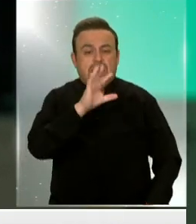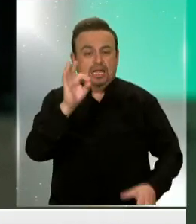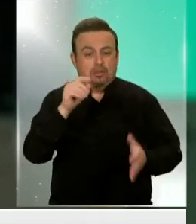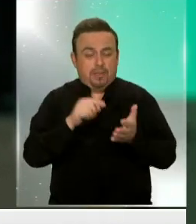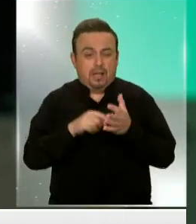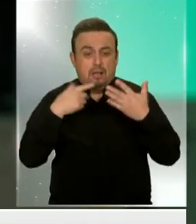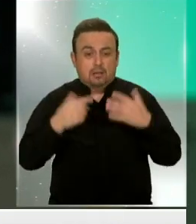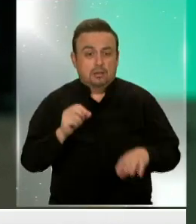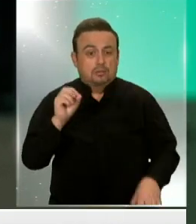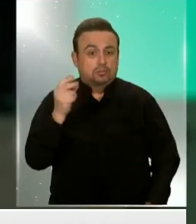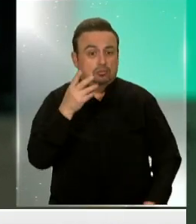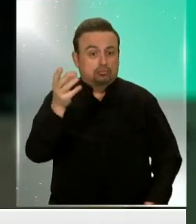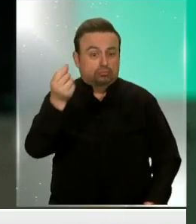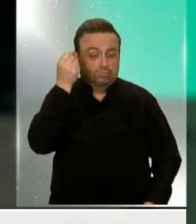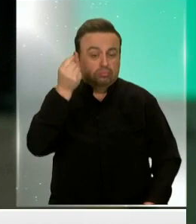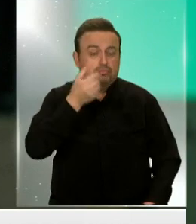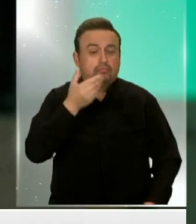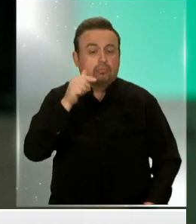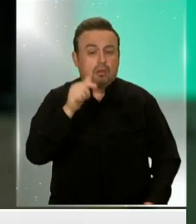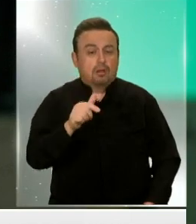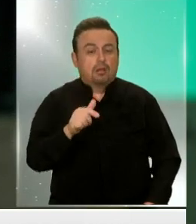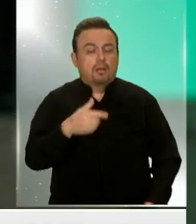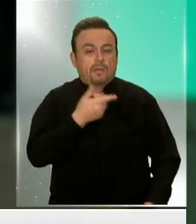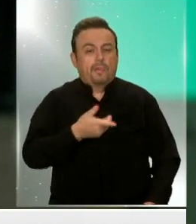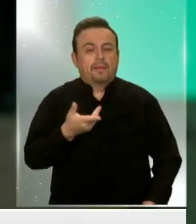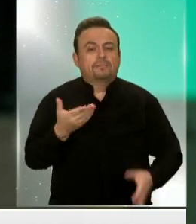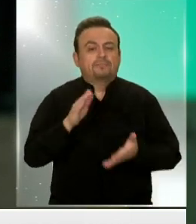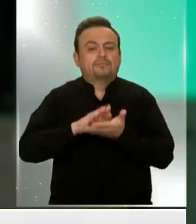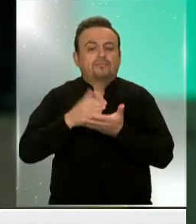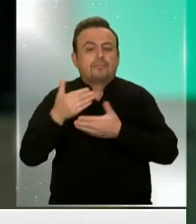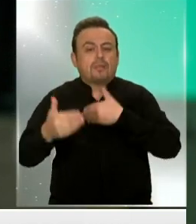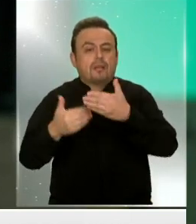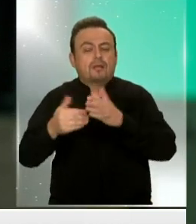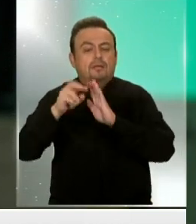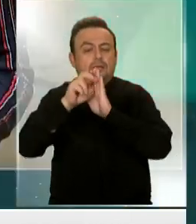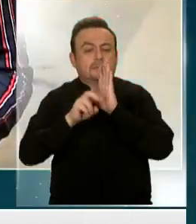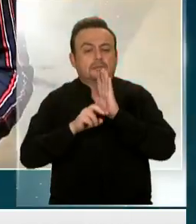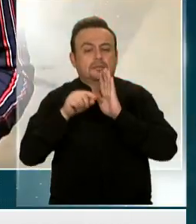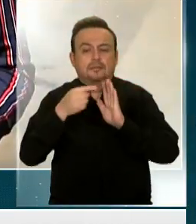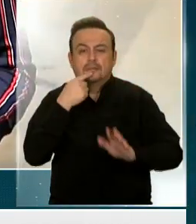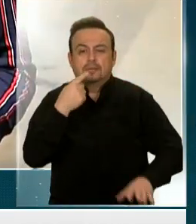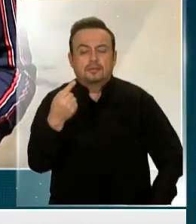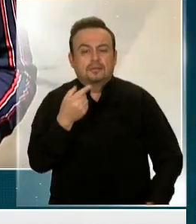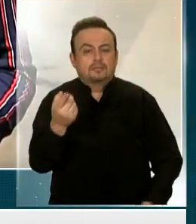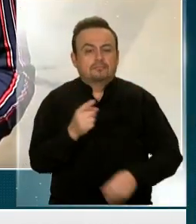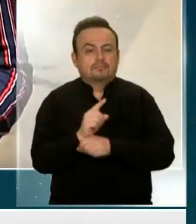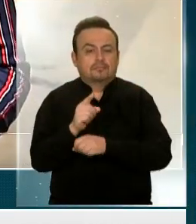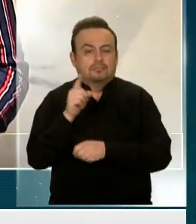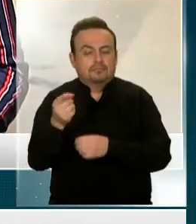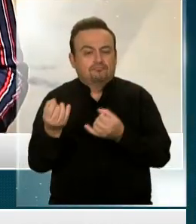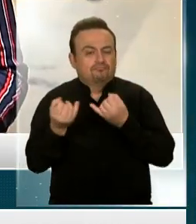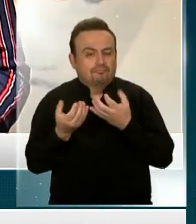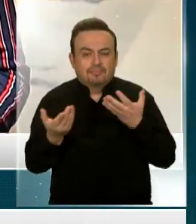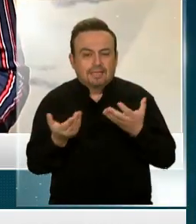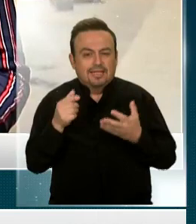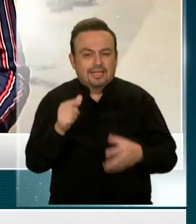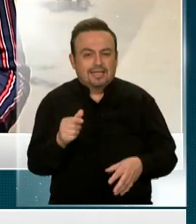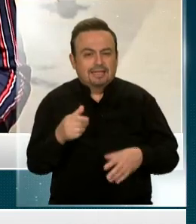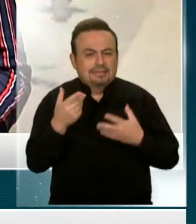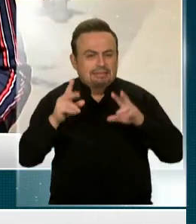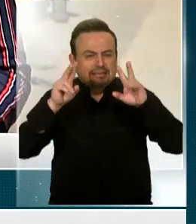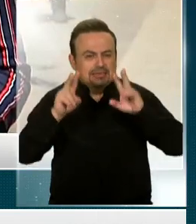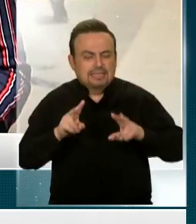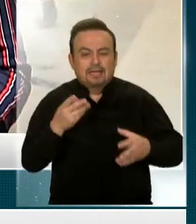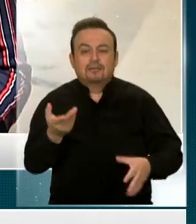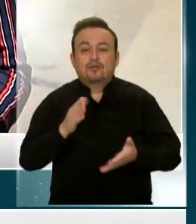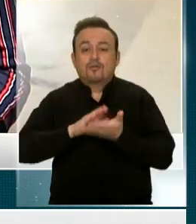de un eventual segundo retiro de los fondos previsionales. ¿Cómo está avanzando este proyecto? Se lo preguntamos de inmediato a Rafaela Bremer, que está siguiendo este tema. ¿Cómo